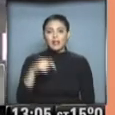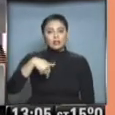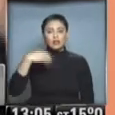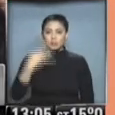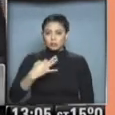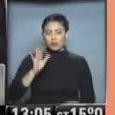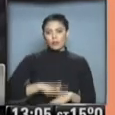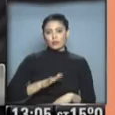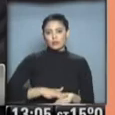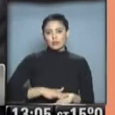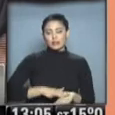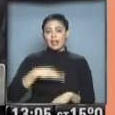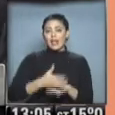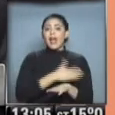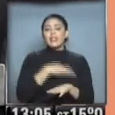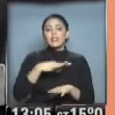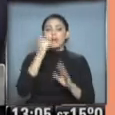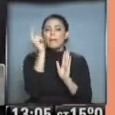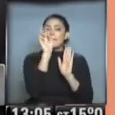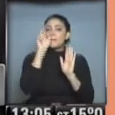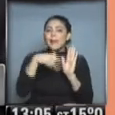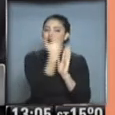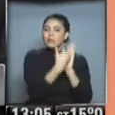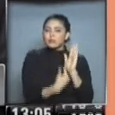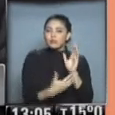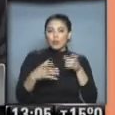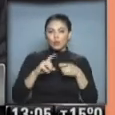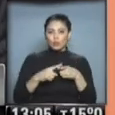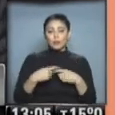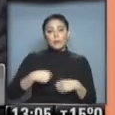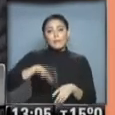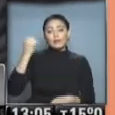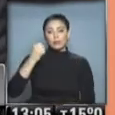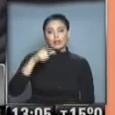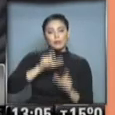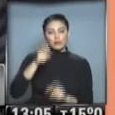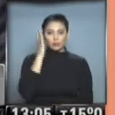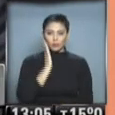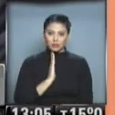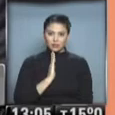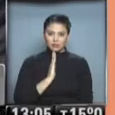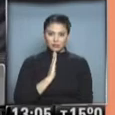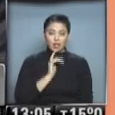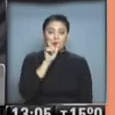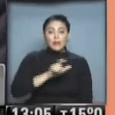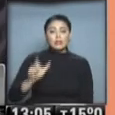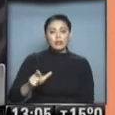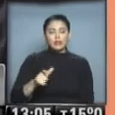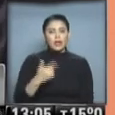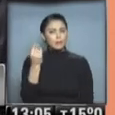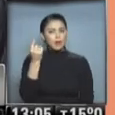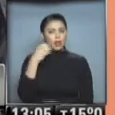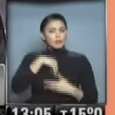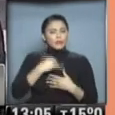con planificación con cuadros políticos pero principalmente con buena gente con gente que tiene valores